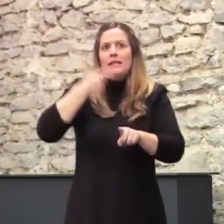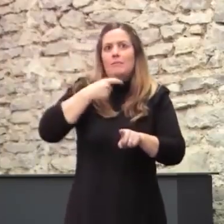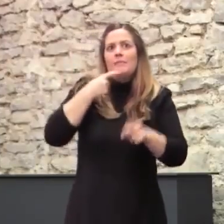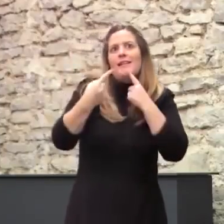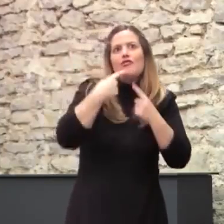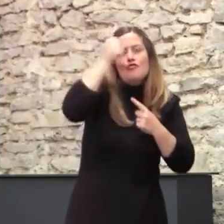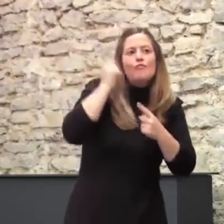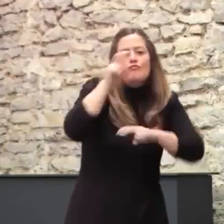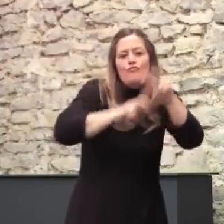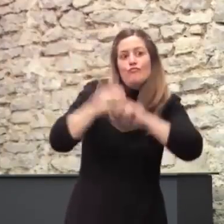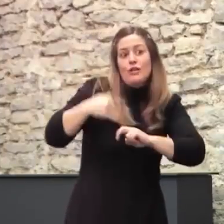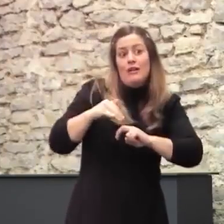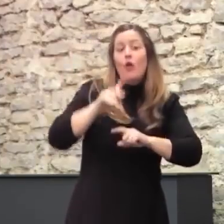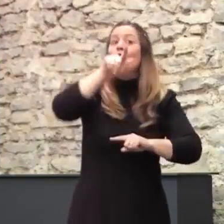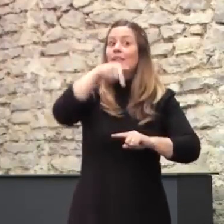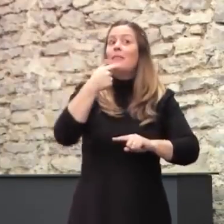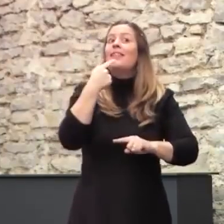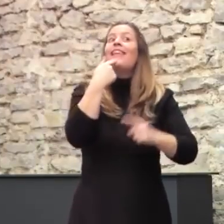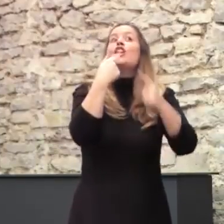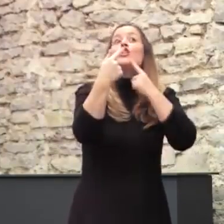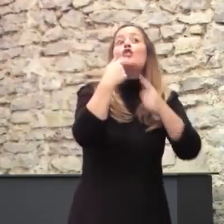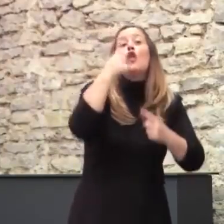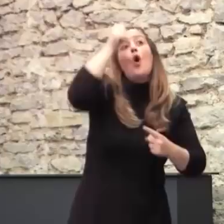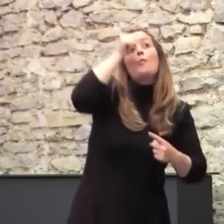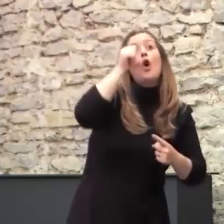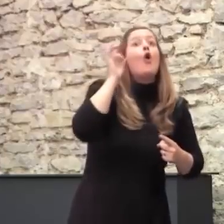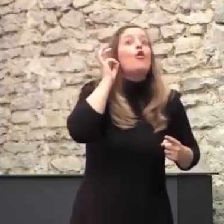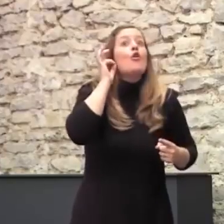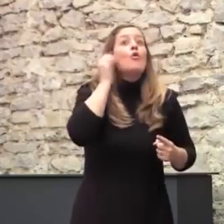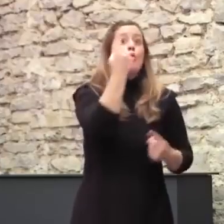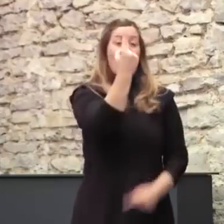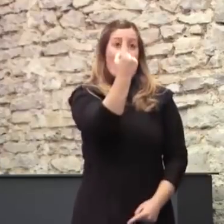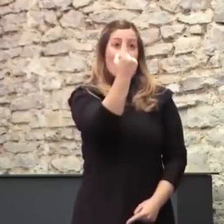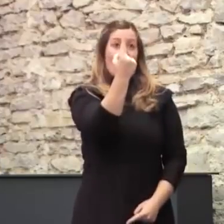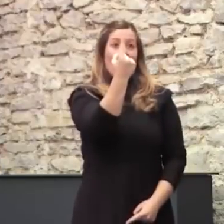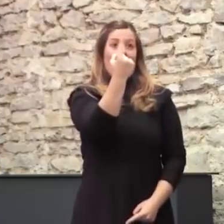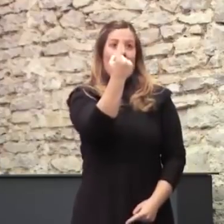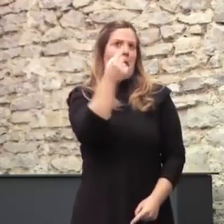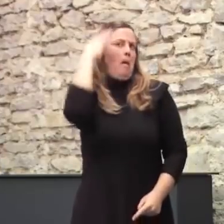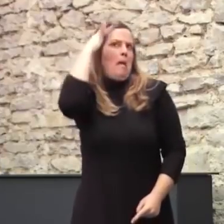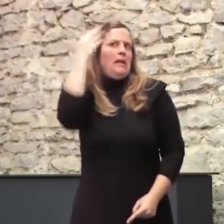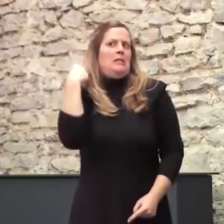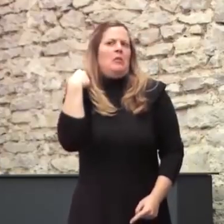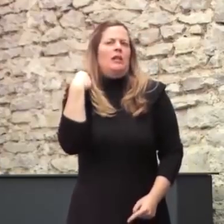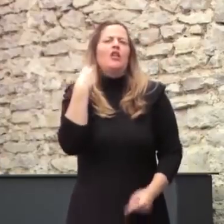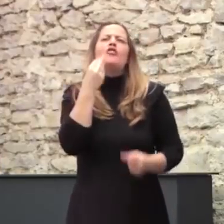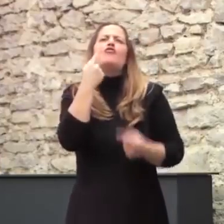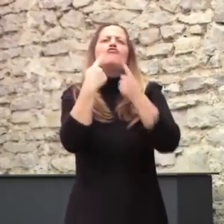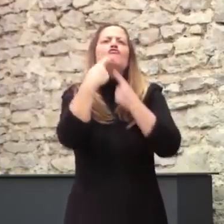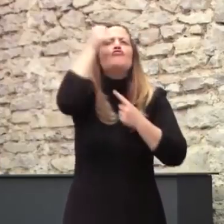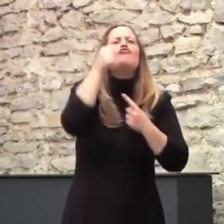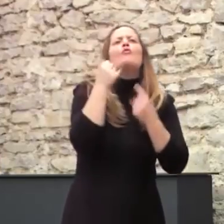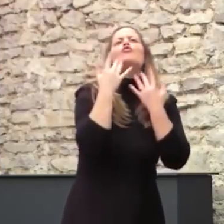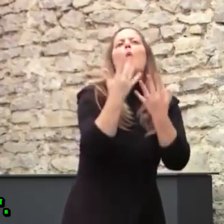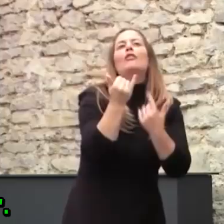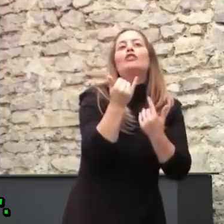novio está configurado en singular. No nos dicen cuántos novios tienes, ¿no? Y luego está configurado